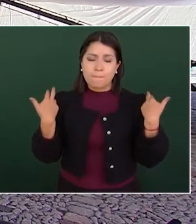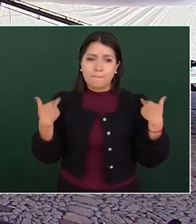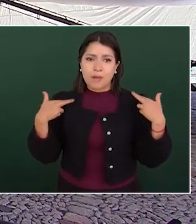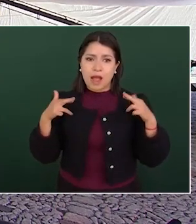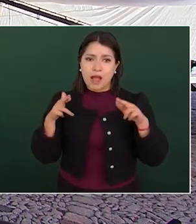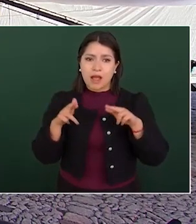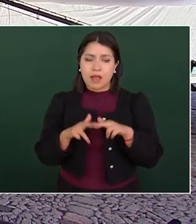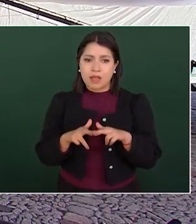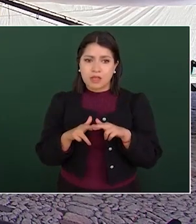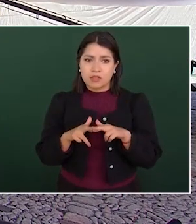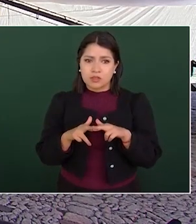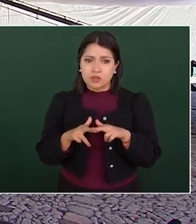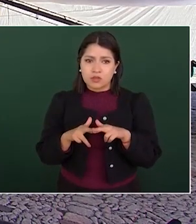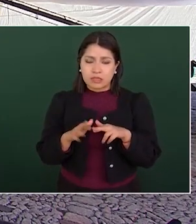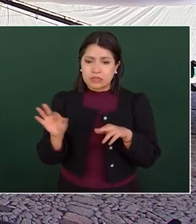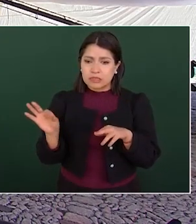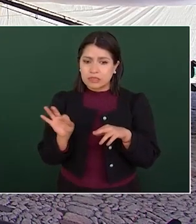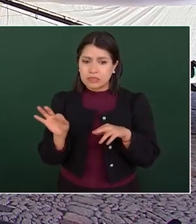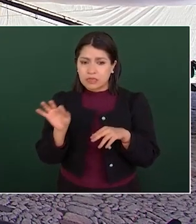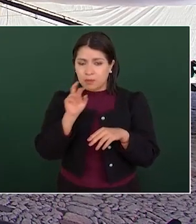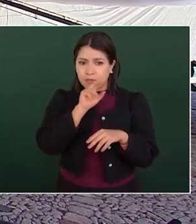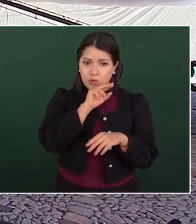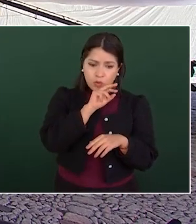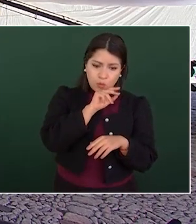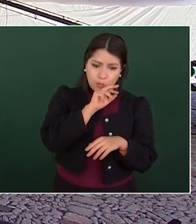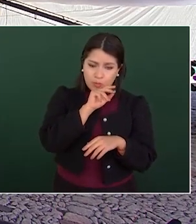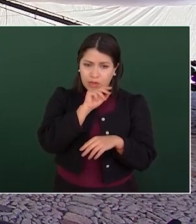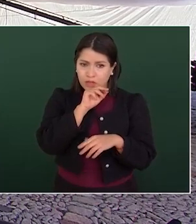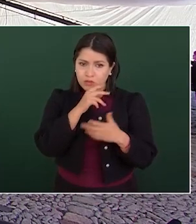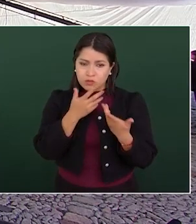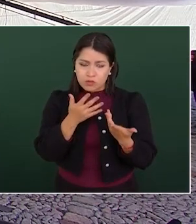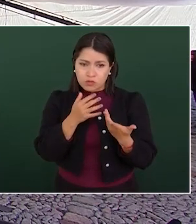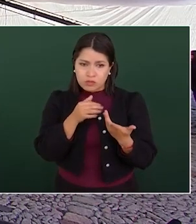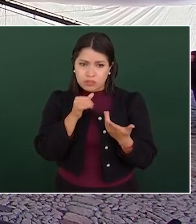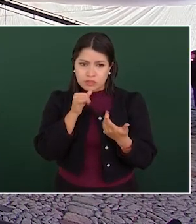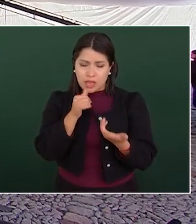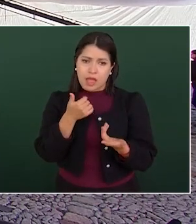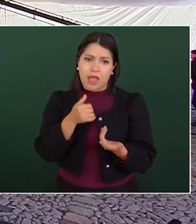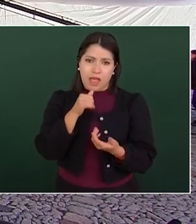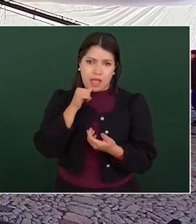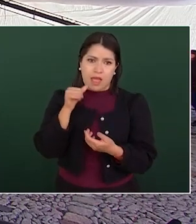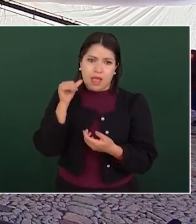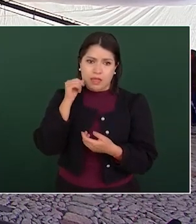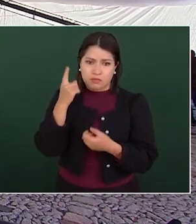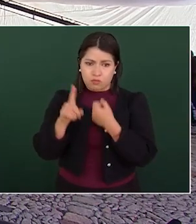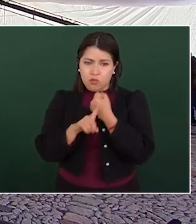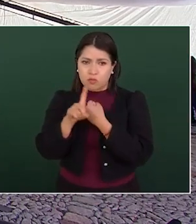que puedan estar preocupados por estos hechos de ayer, a los jóvenes de la normal. Que nosotros no reprimimos